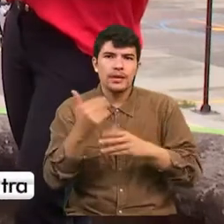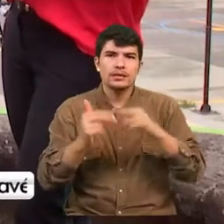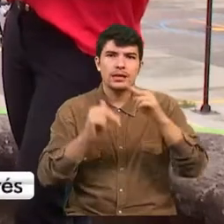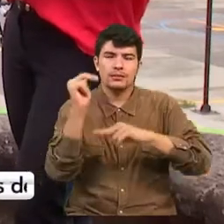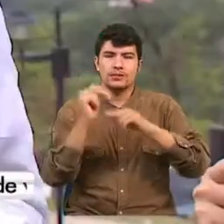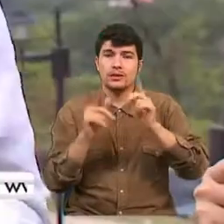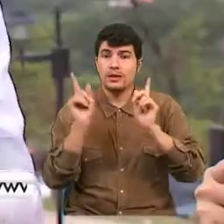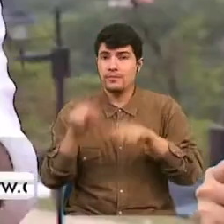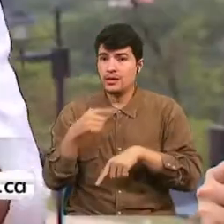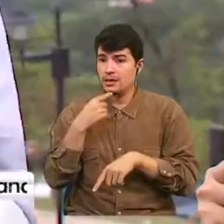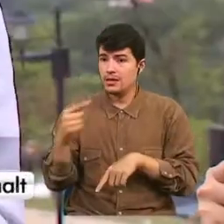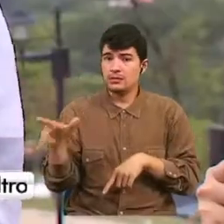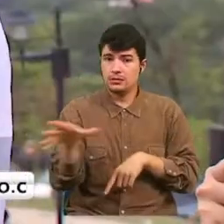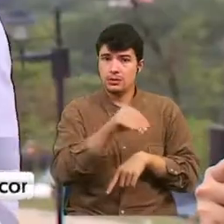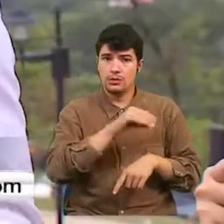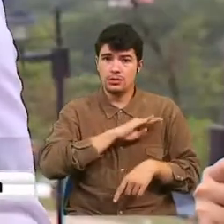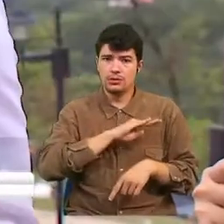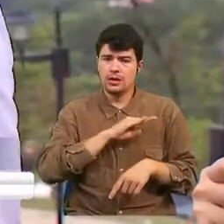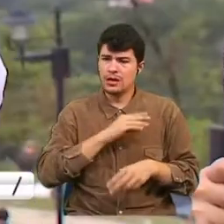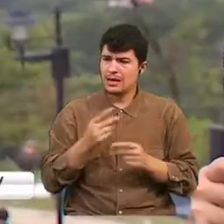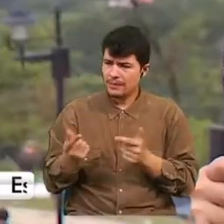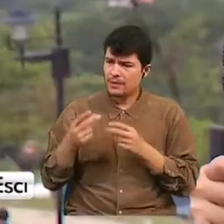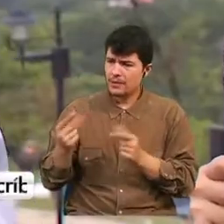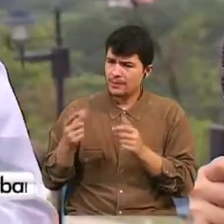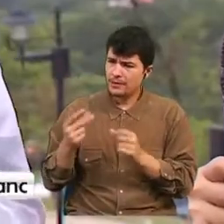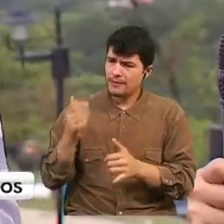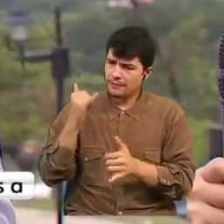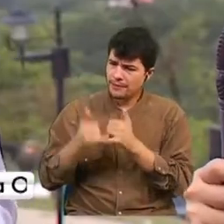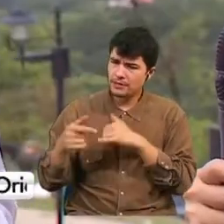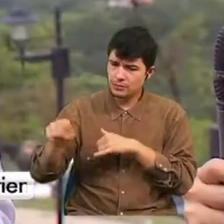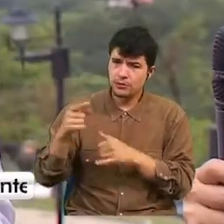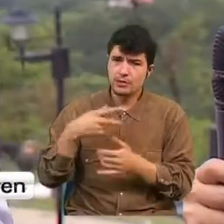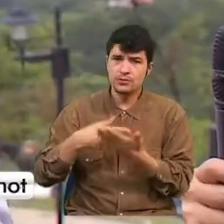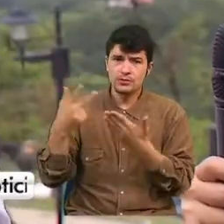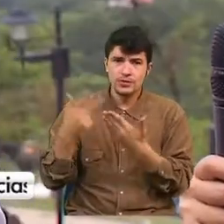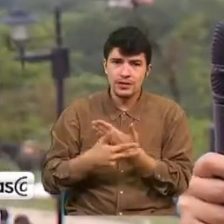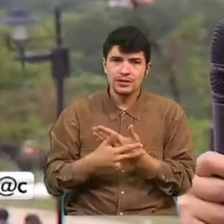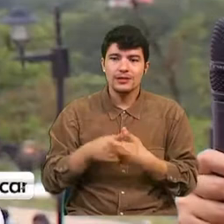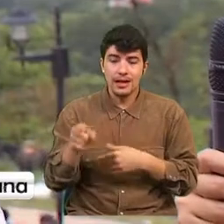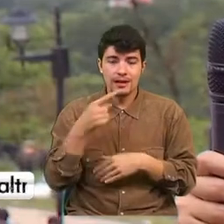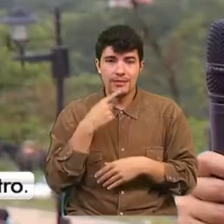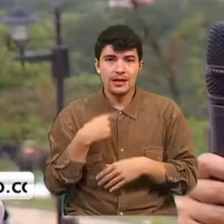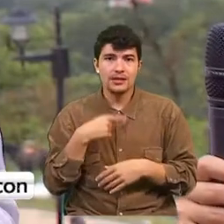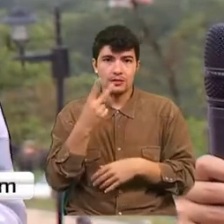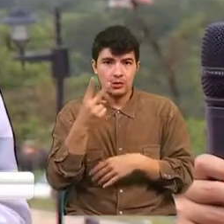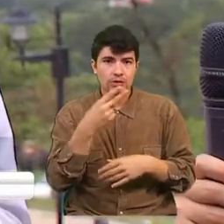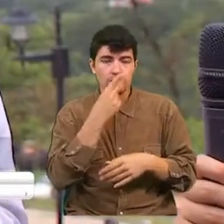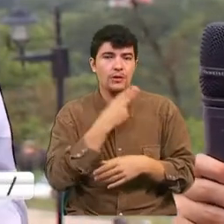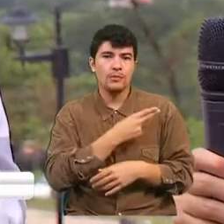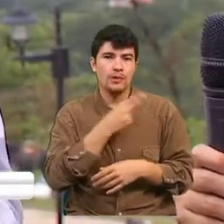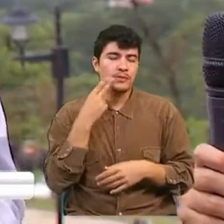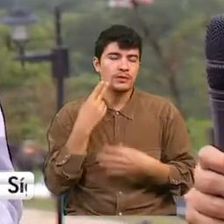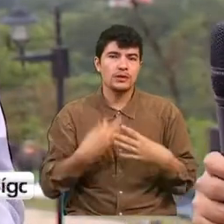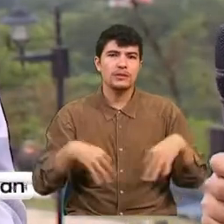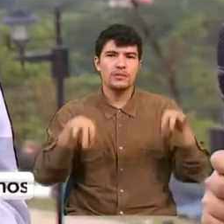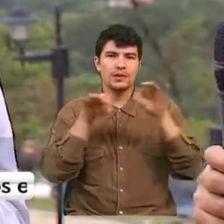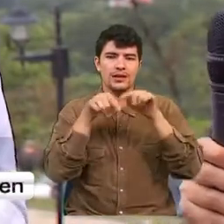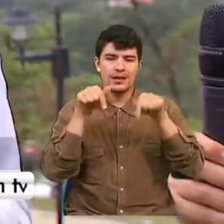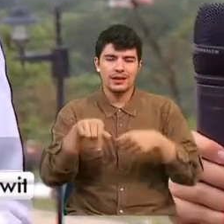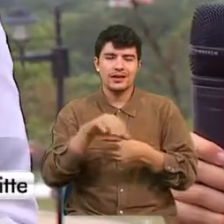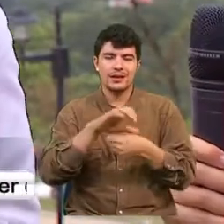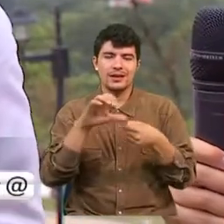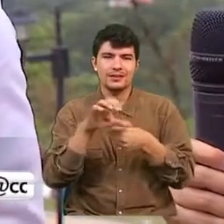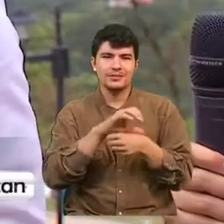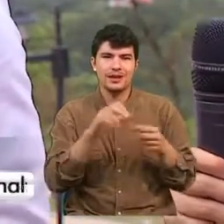alcaldes, alcaldes, pongamos las pilas a terminar los proyectos. Mire lo que dice nuestro querido alcalde de Puente Nacional, 2 compromisos importantes para la ciudad